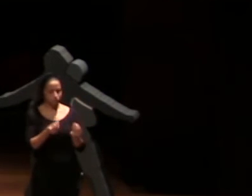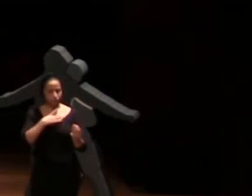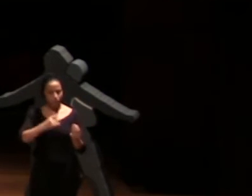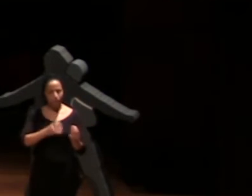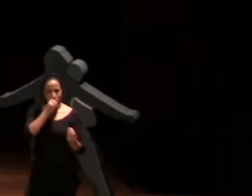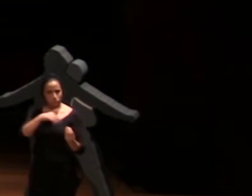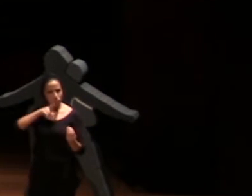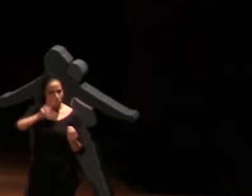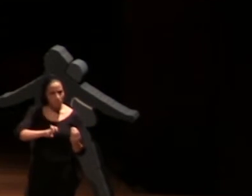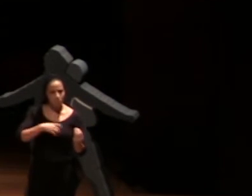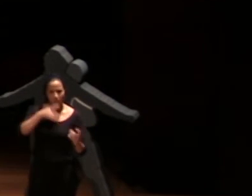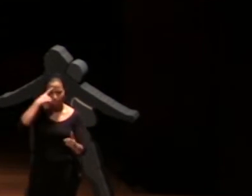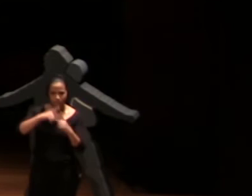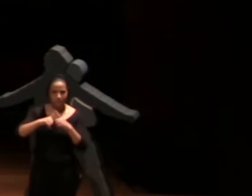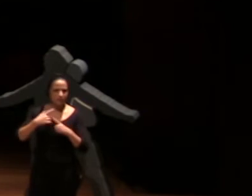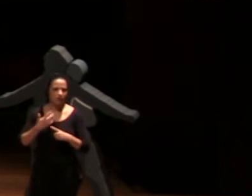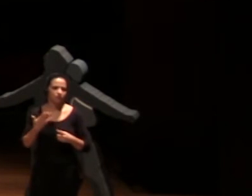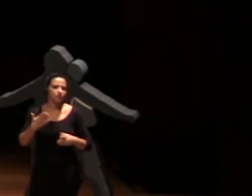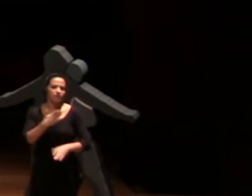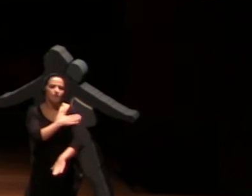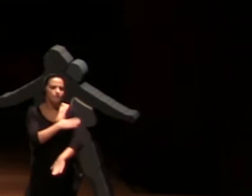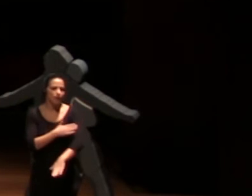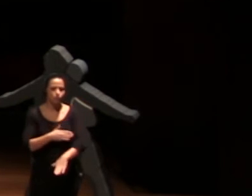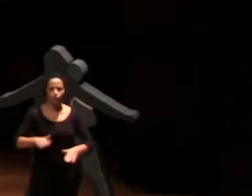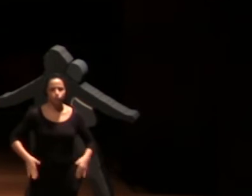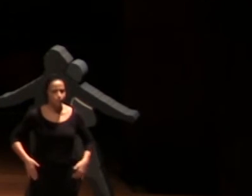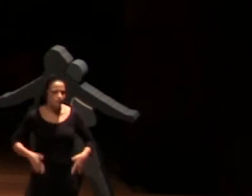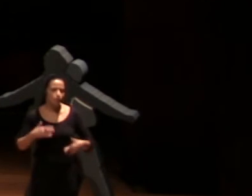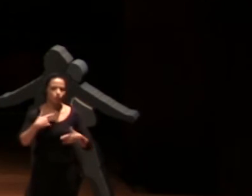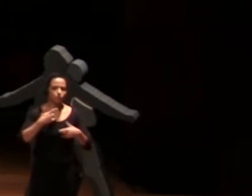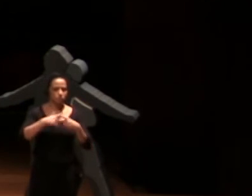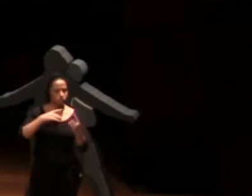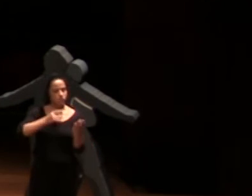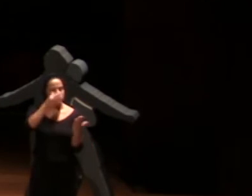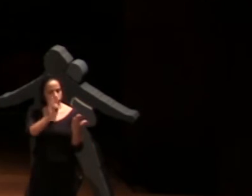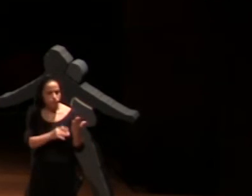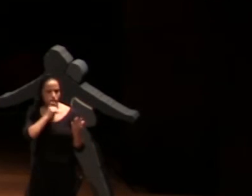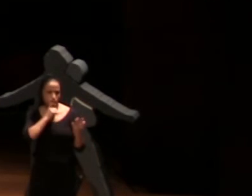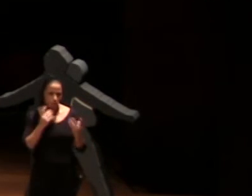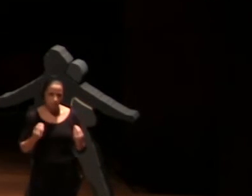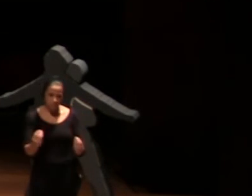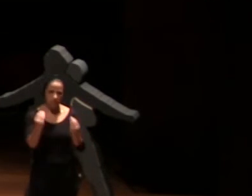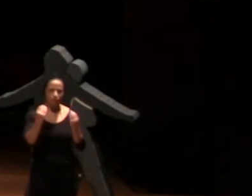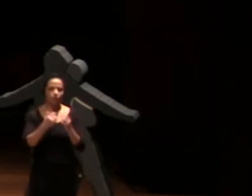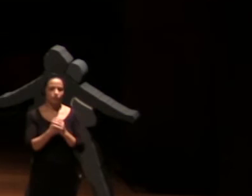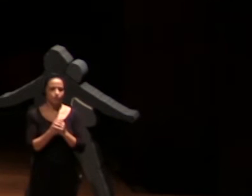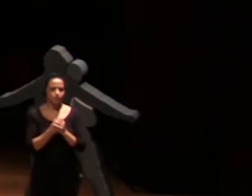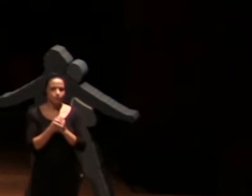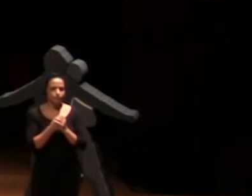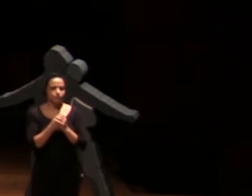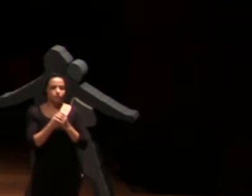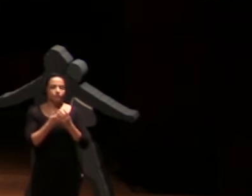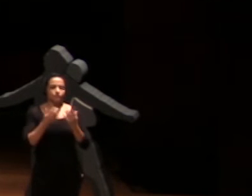miembros inferiores, miembros superiores, ¿vale? Y nosotros, después de algunos de los trabajos que hacemos comunitarios, donde hemos validado muchísimos